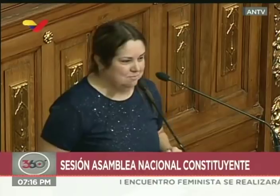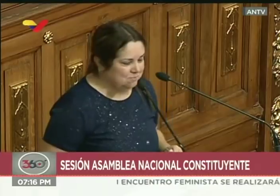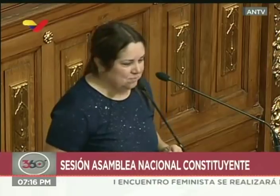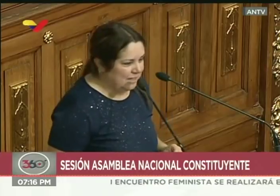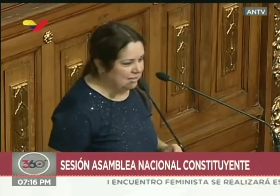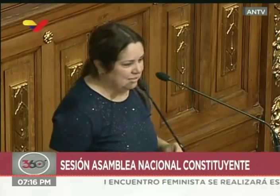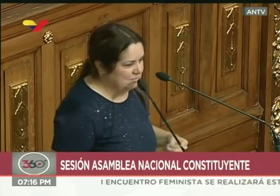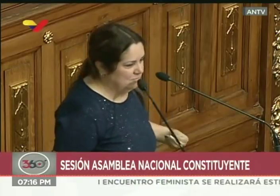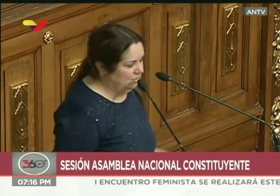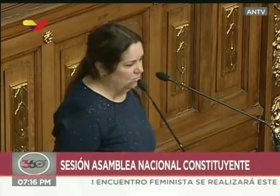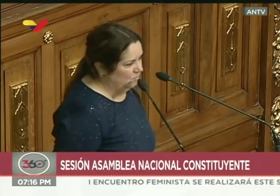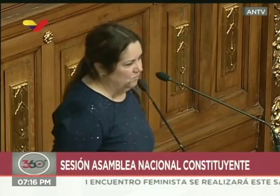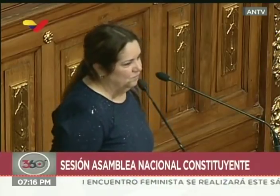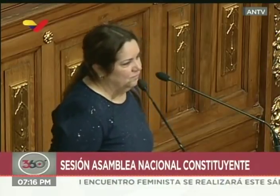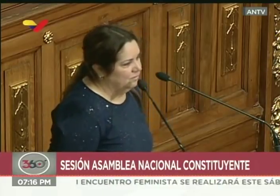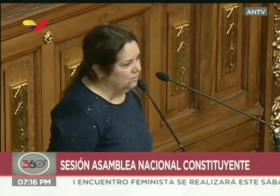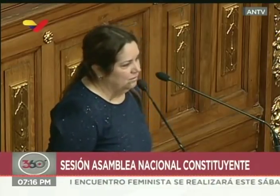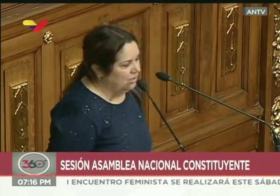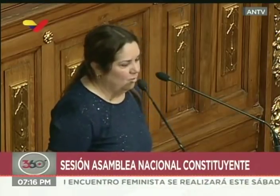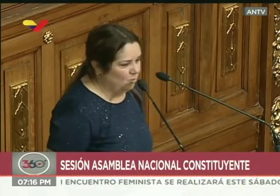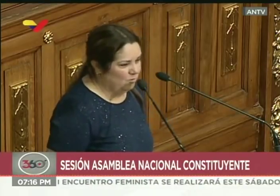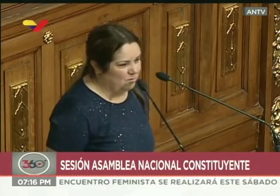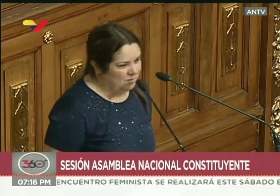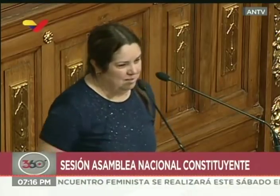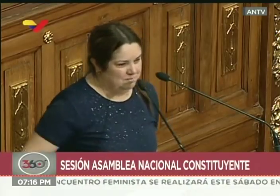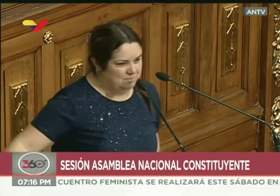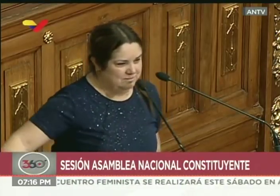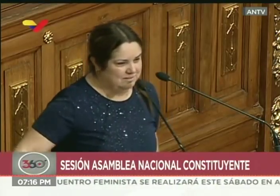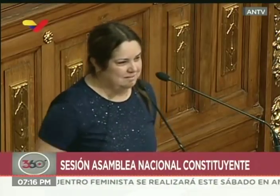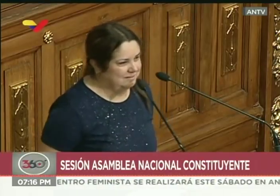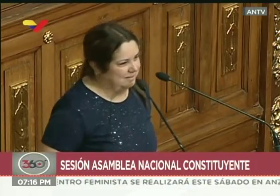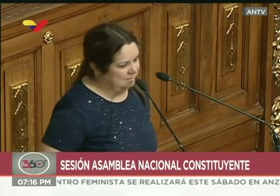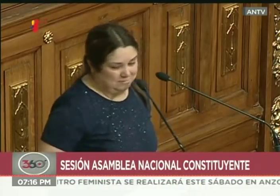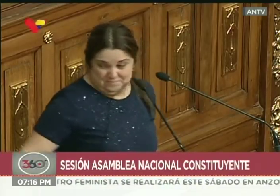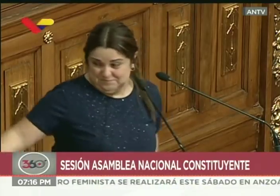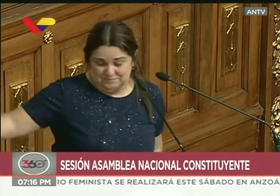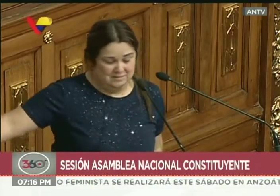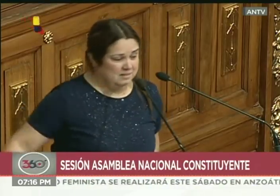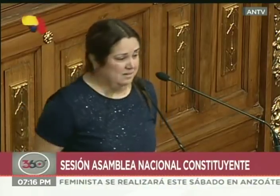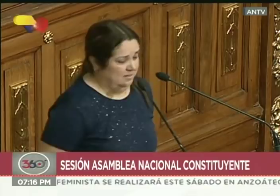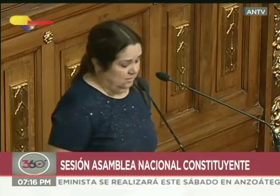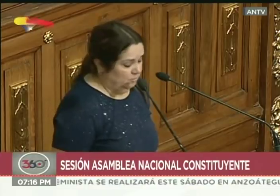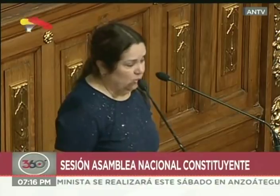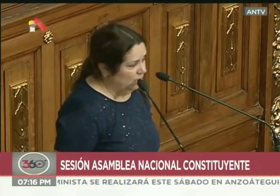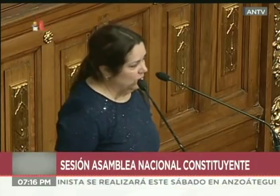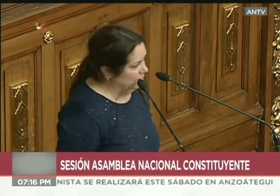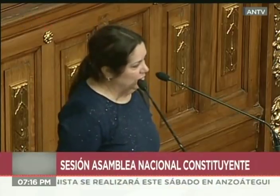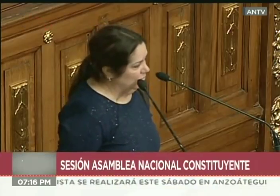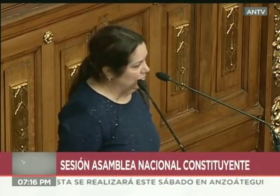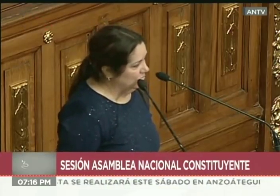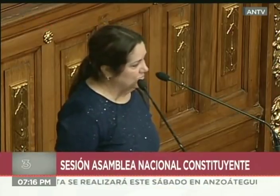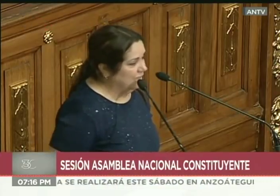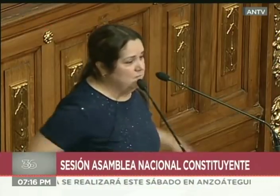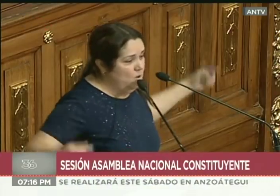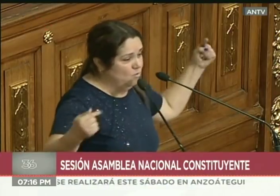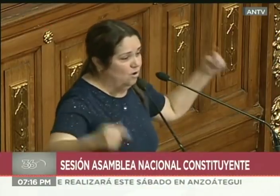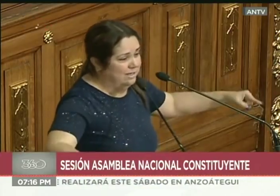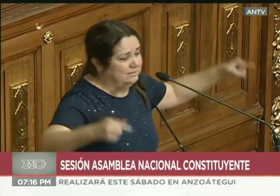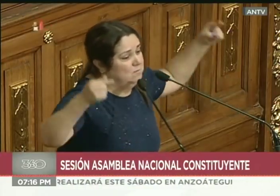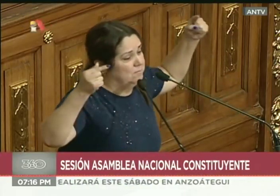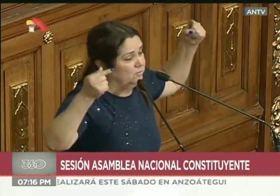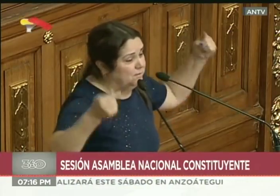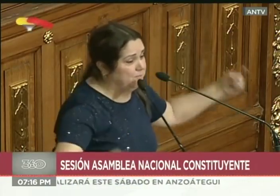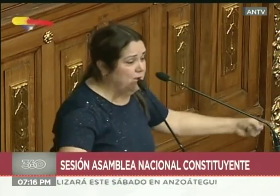aquí, a quien admiro y adoro, a mi presidente Diosdado Cabello, tenemos